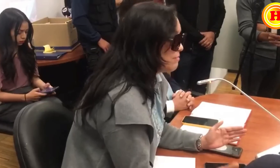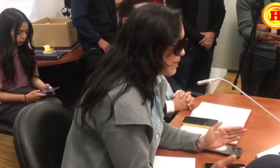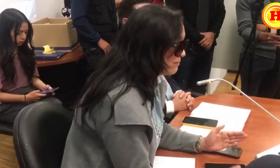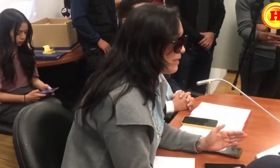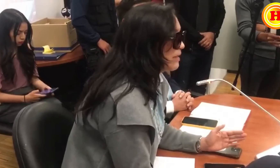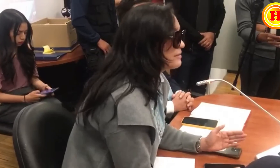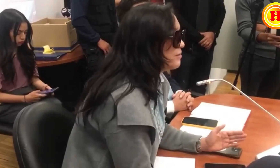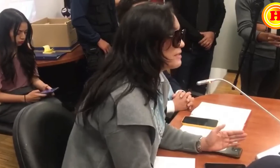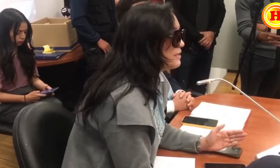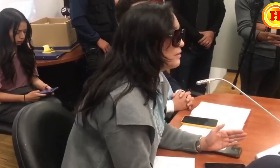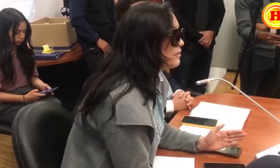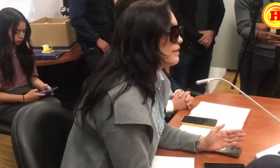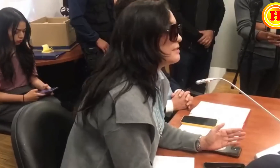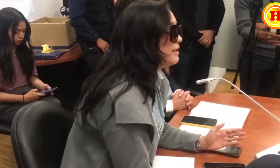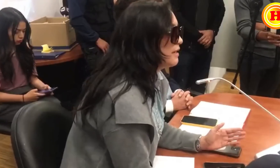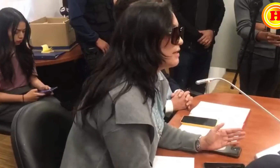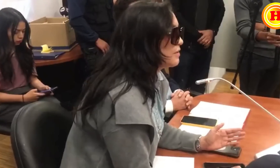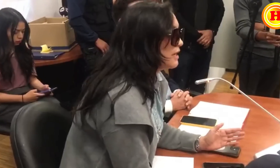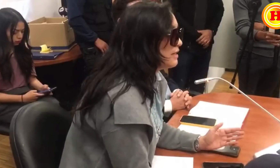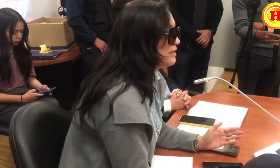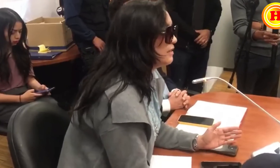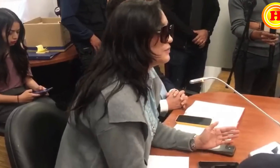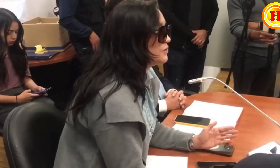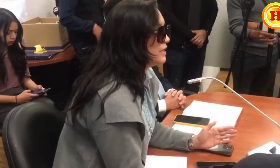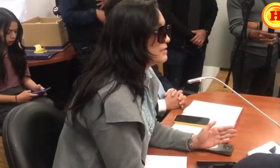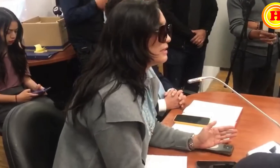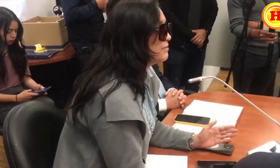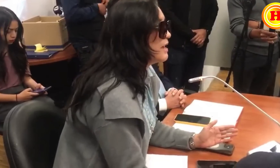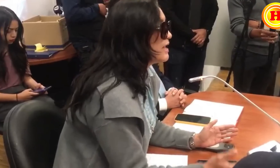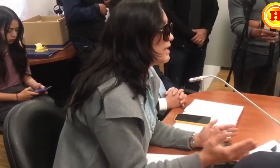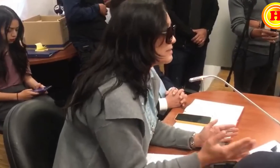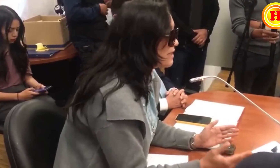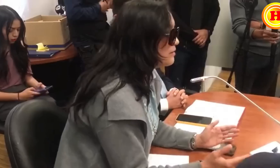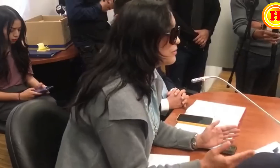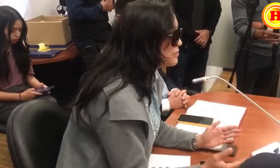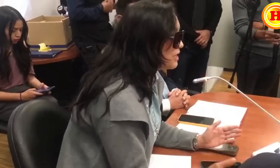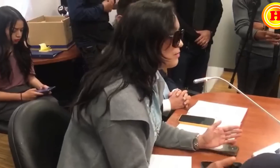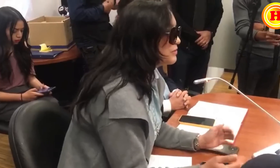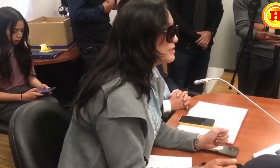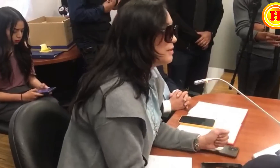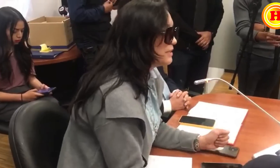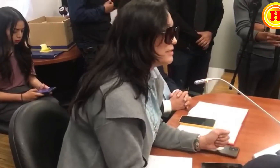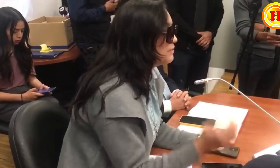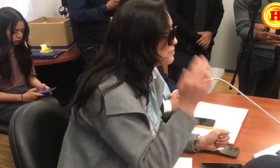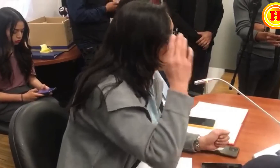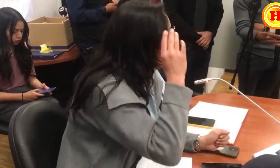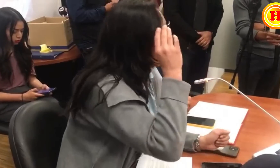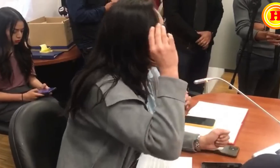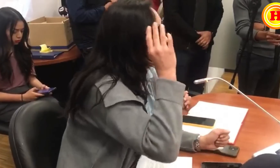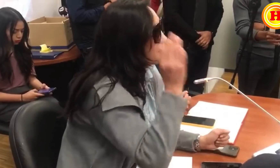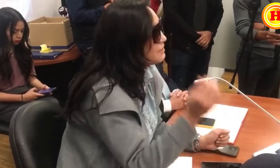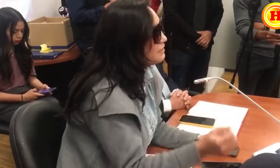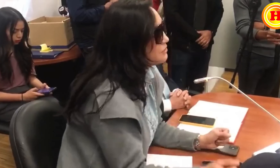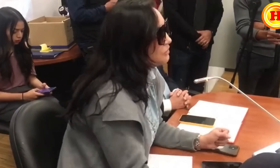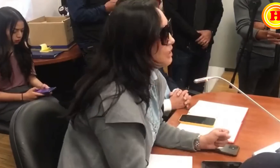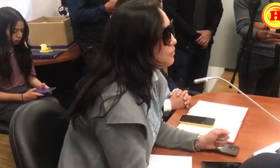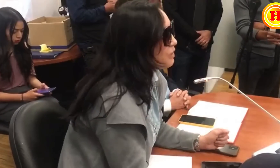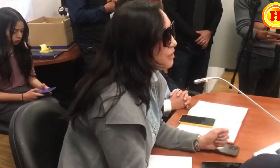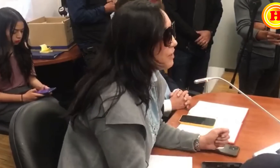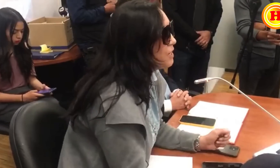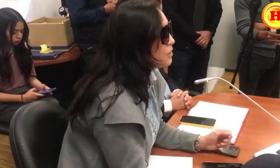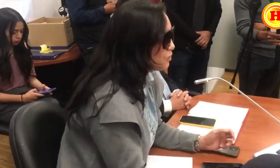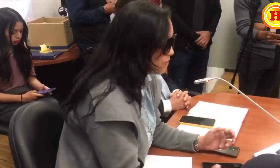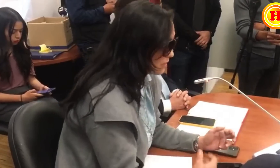comisión. Mantenga establecido lo que dice la ley orgánica de la función legislativa. Están los tiempos establecidos tanto para la presentación